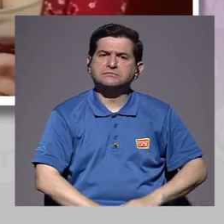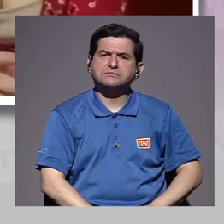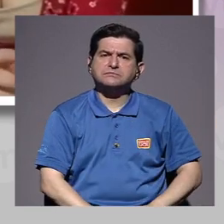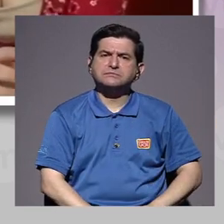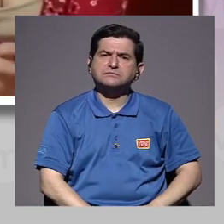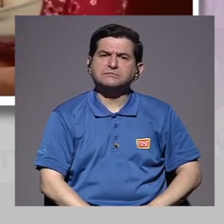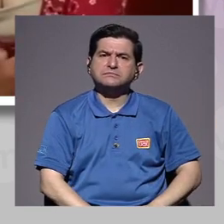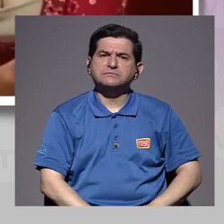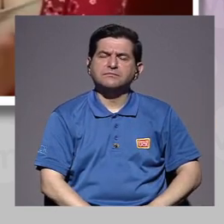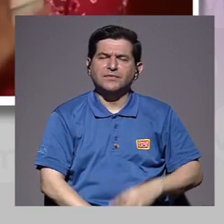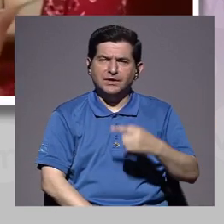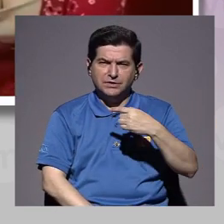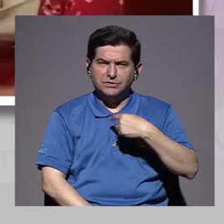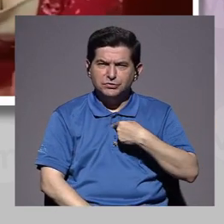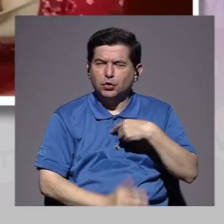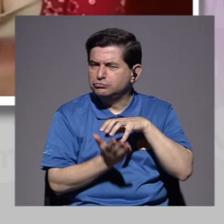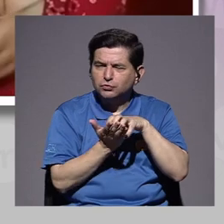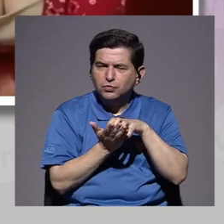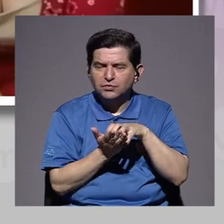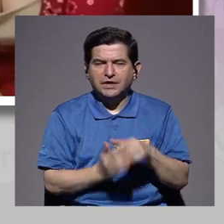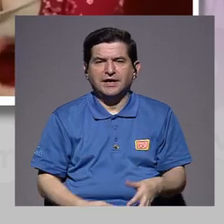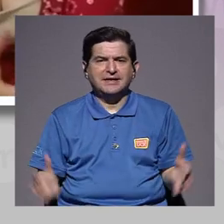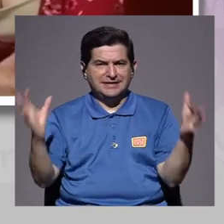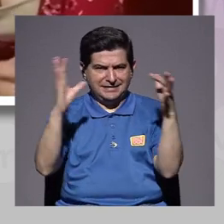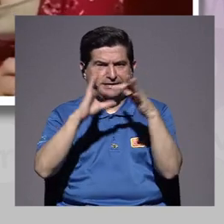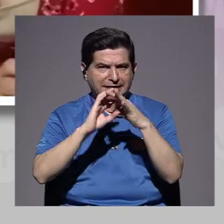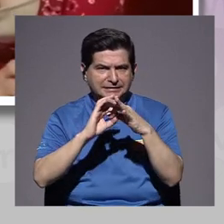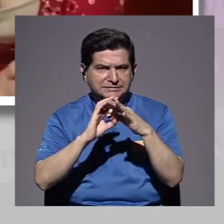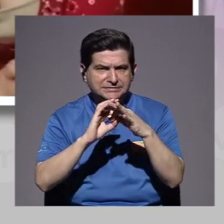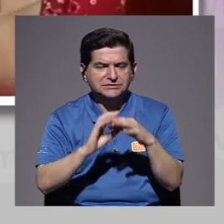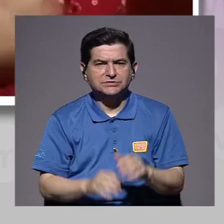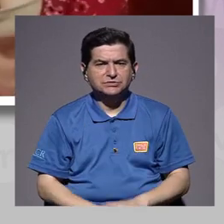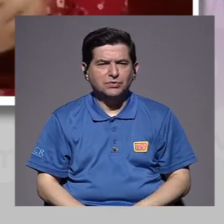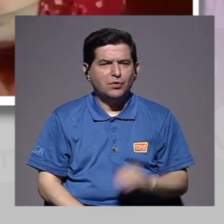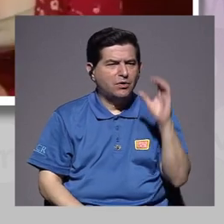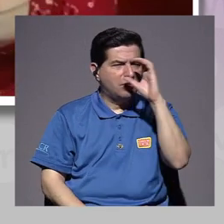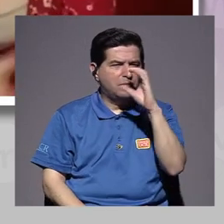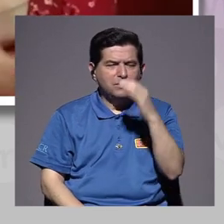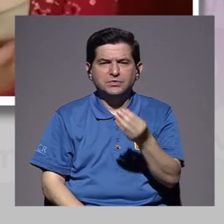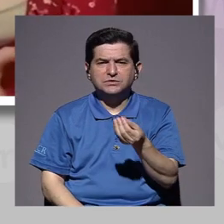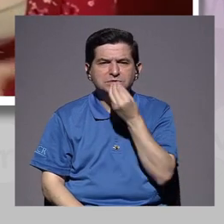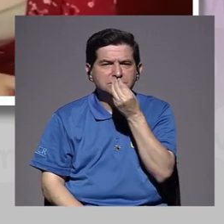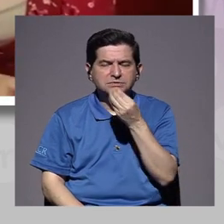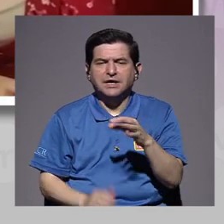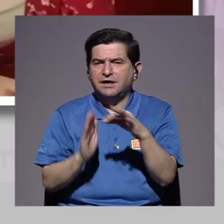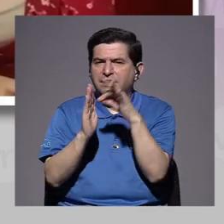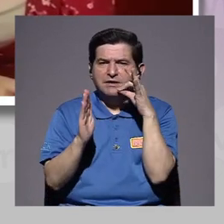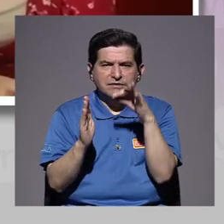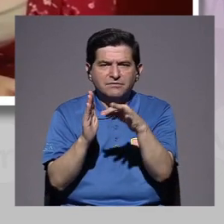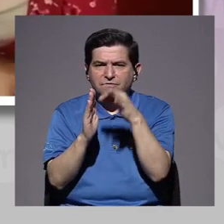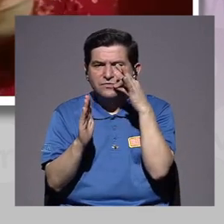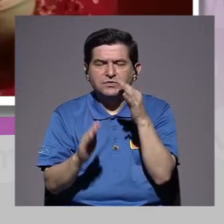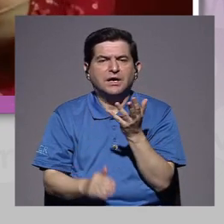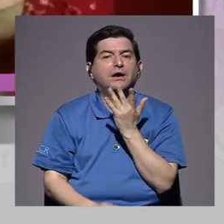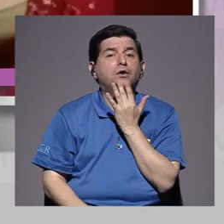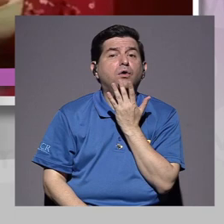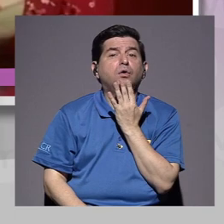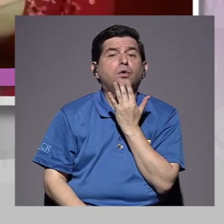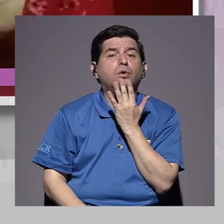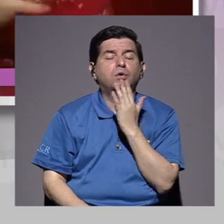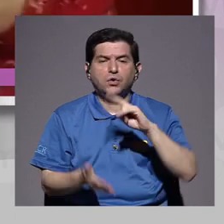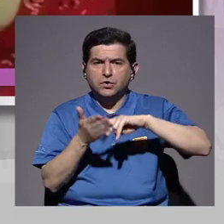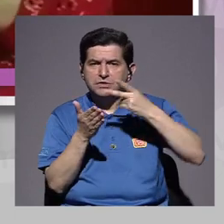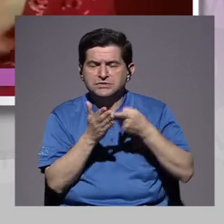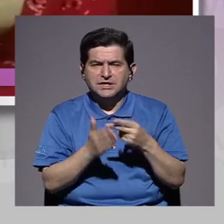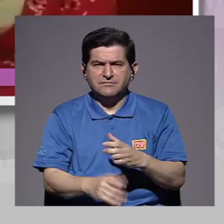y me quedó, la duda a propósito, digamos, el buscar los alimentos y las frutas por sus colores,